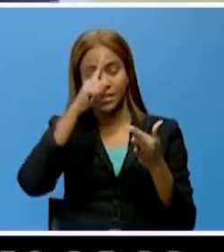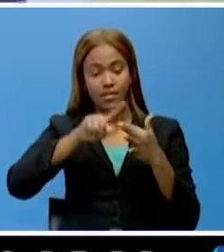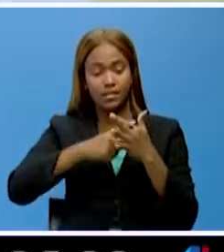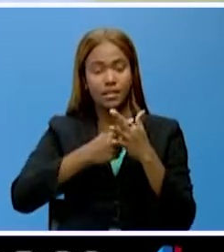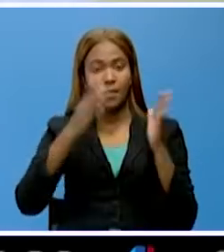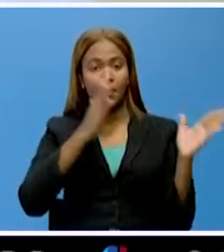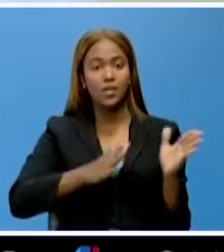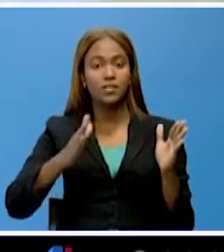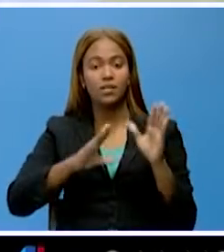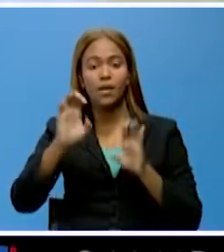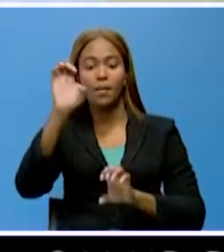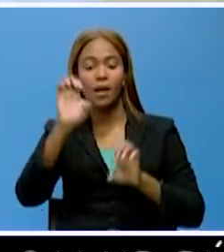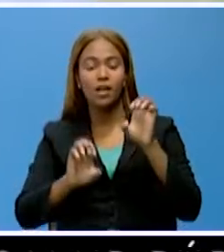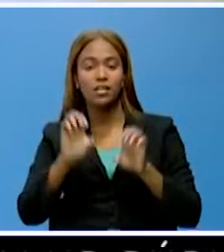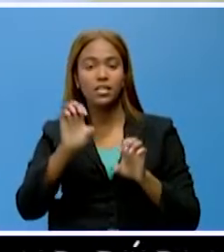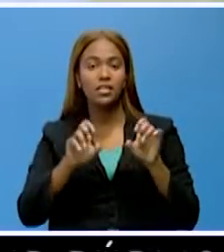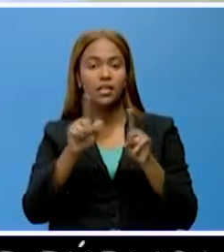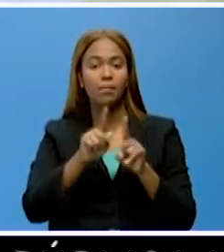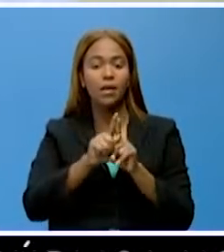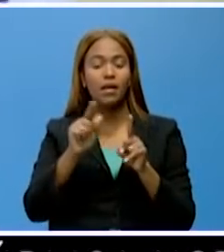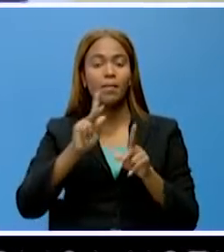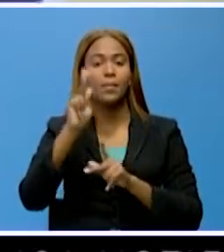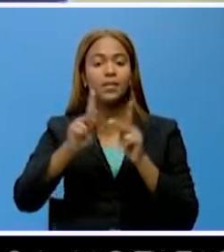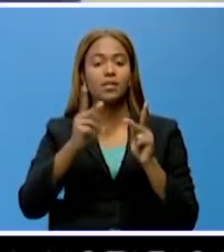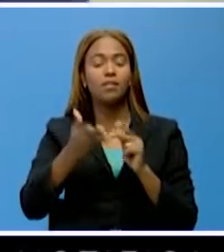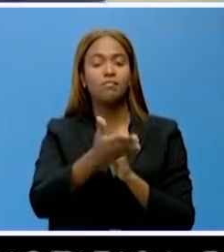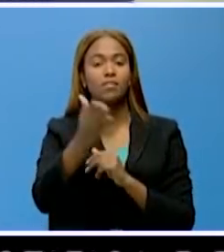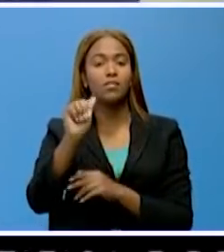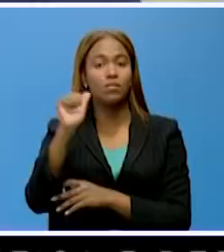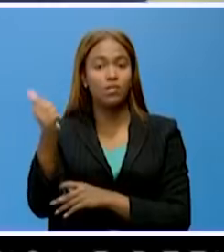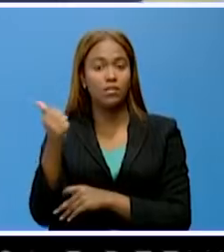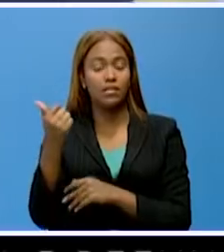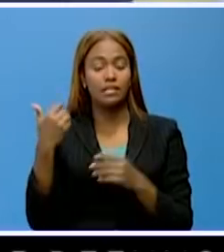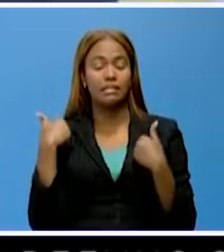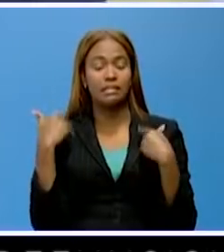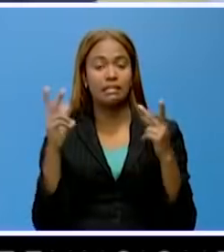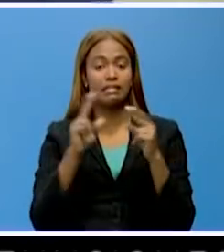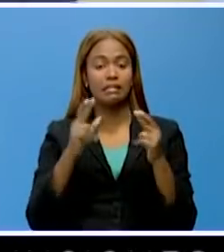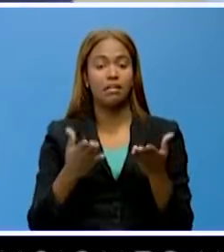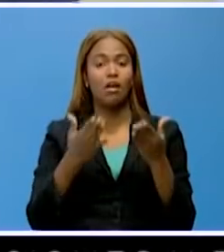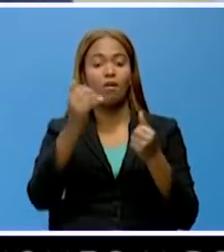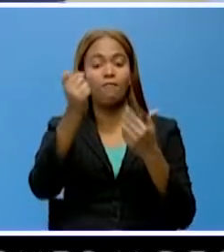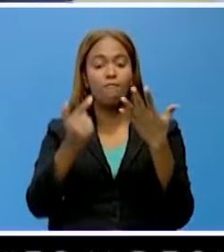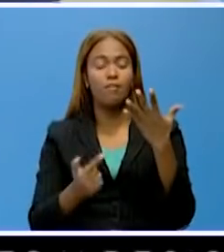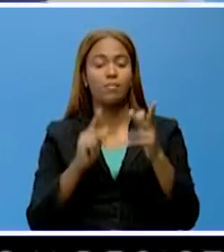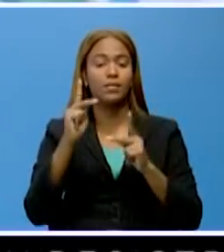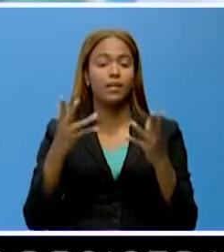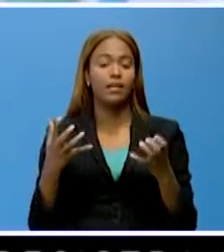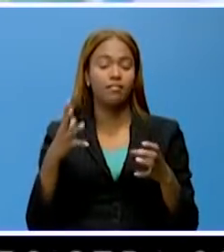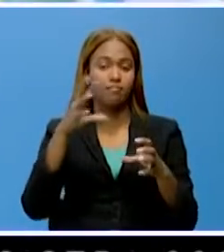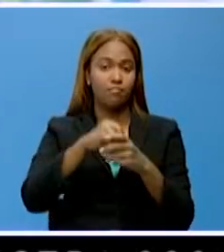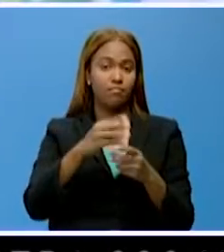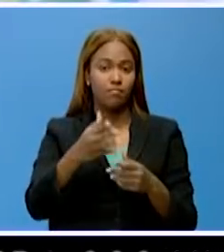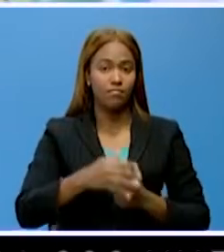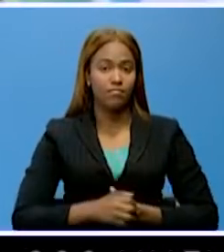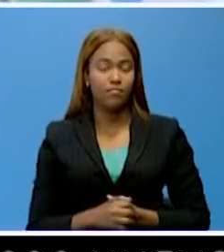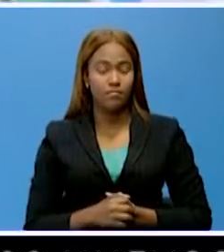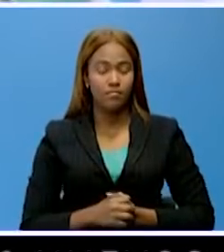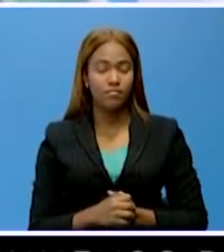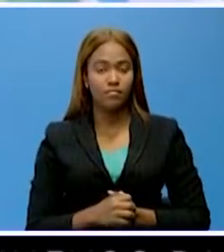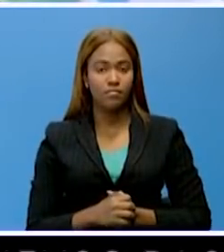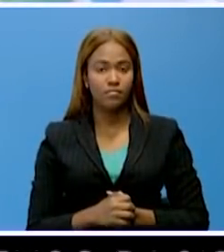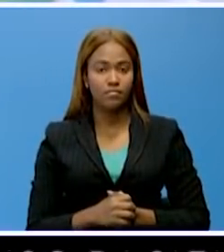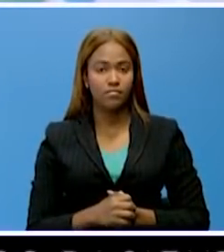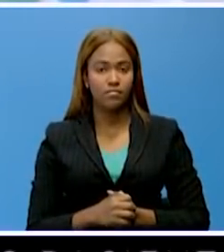del proceso de evaluación de los nuevos participantes, disponíamos de una gran cantidad de aspirantes. Envuelve